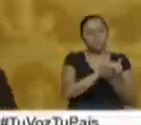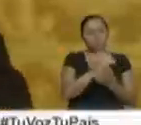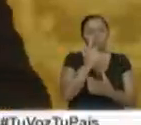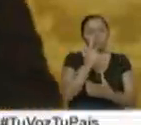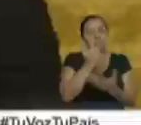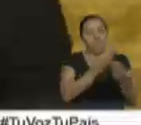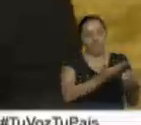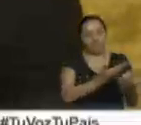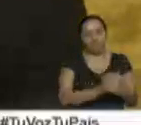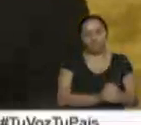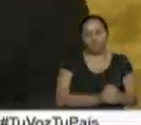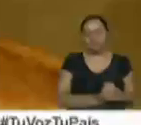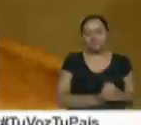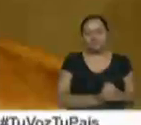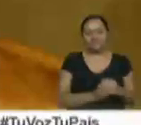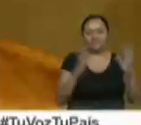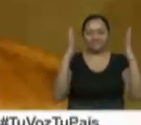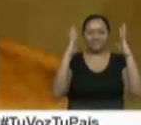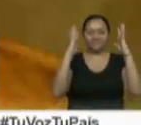tienen.